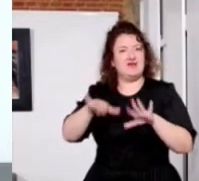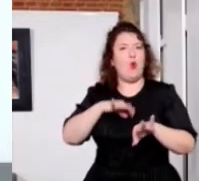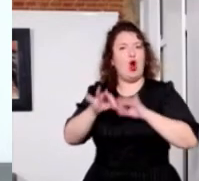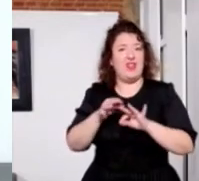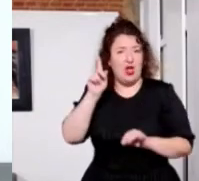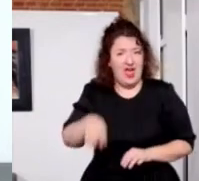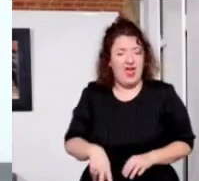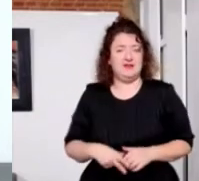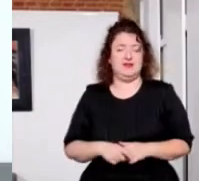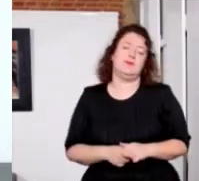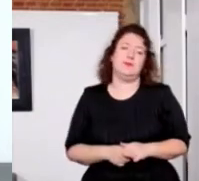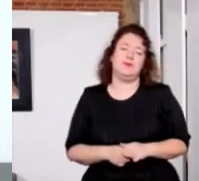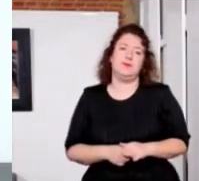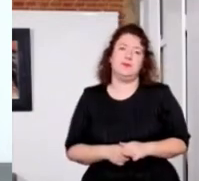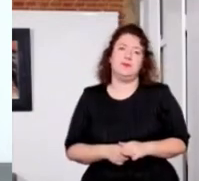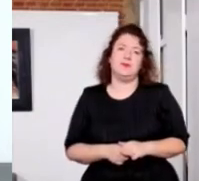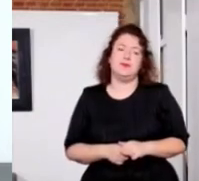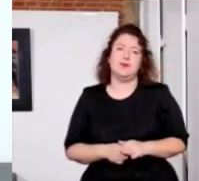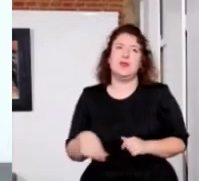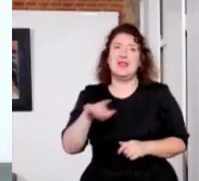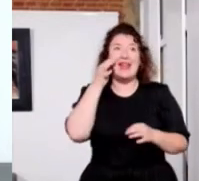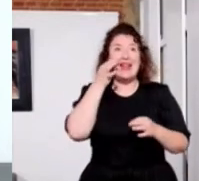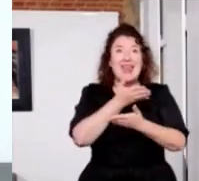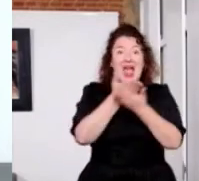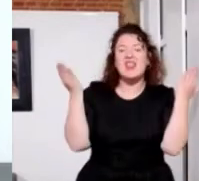último, tenemos que recrear la realidad.